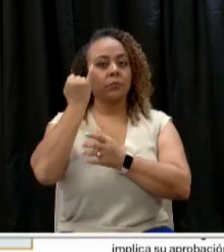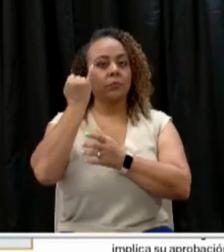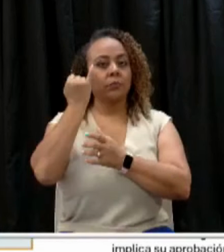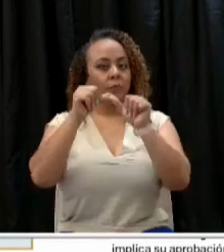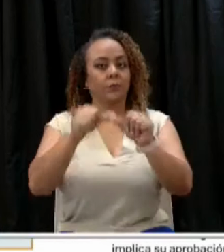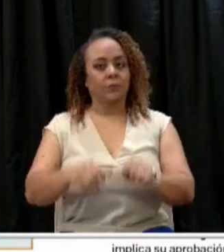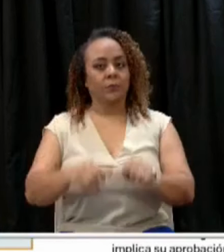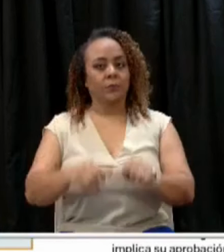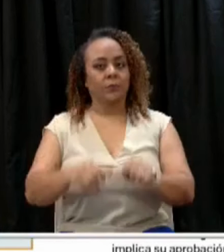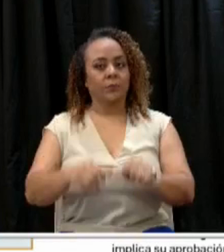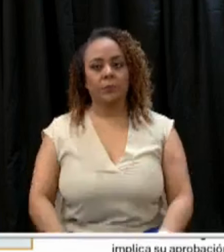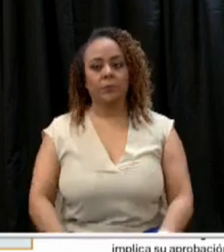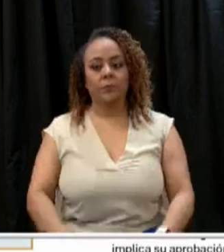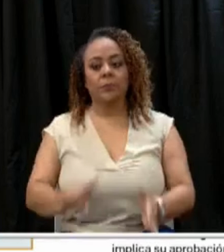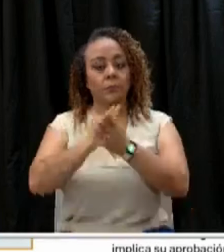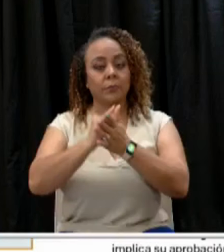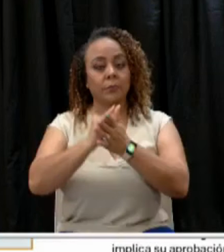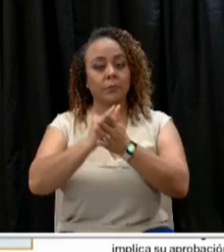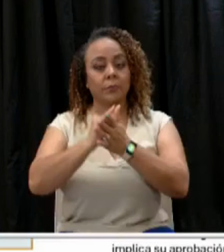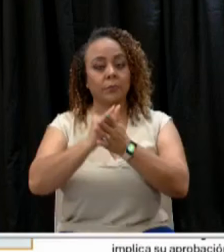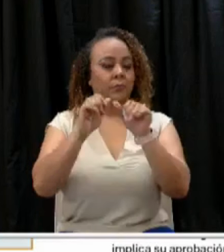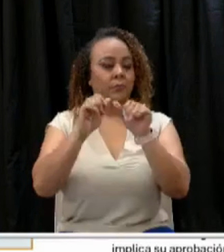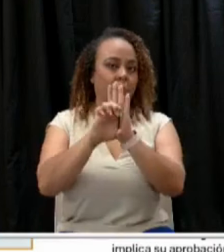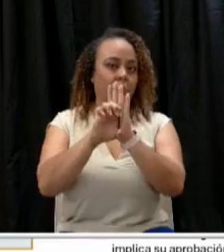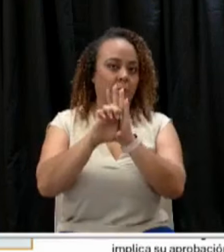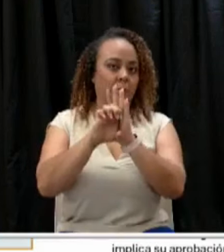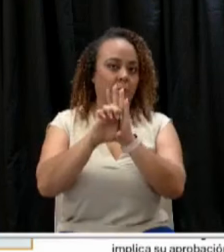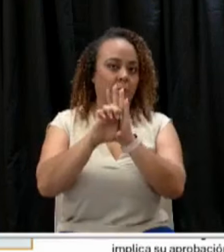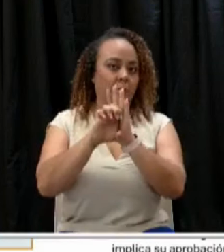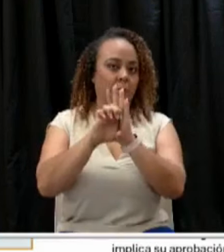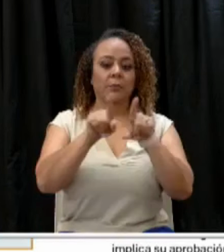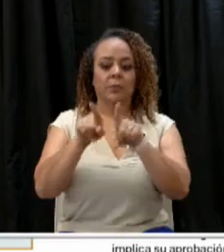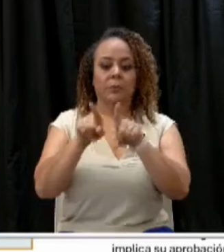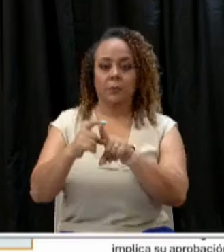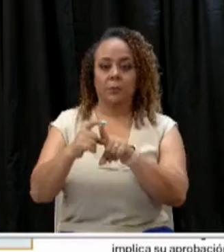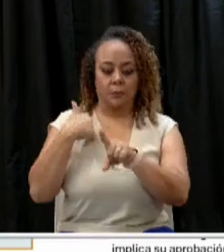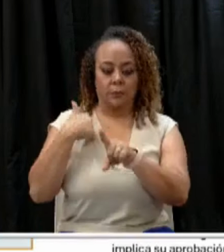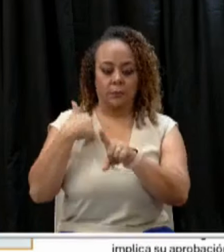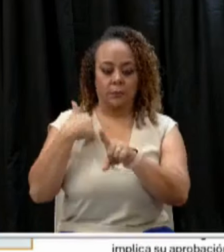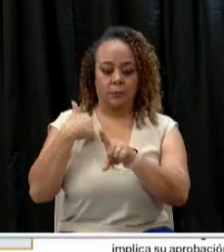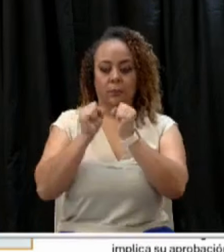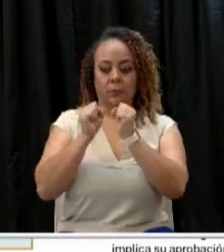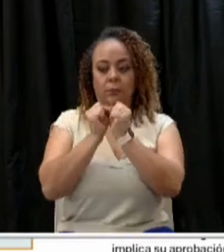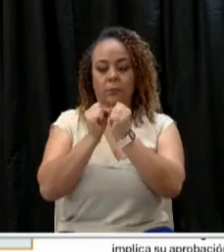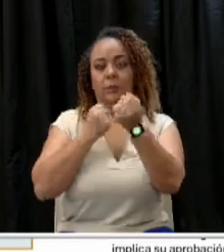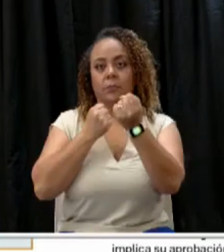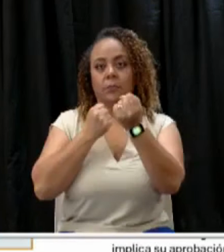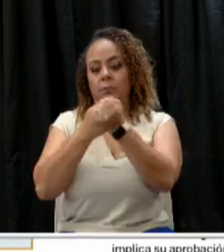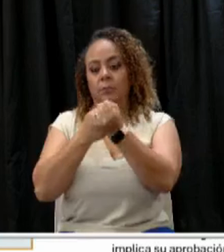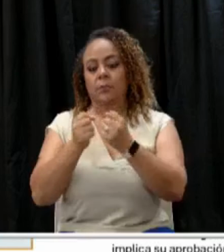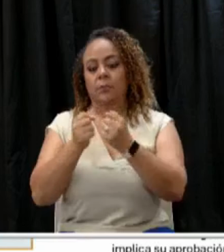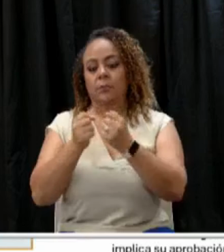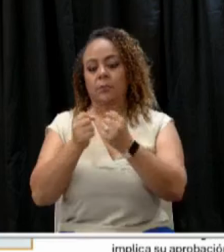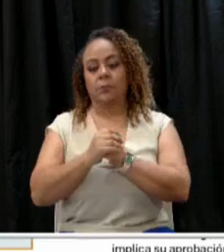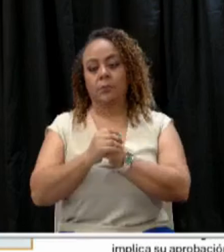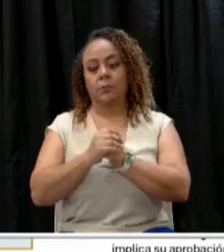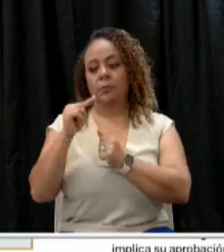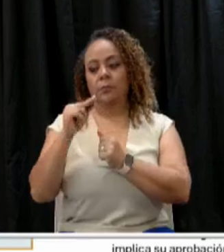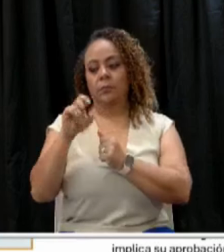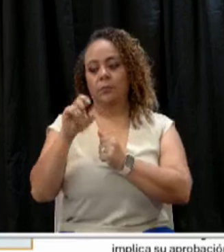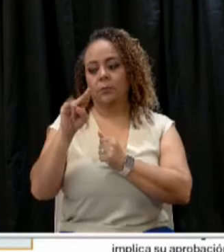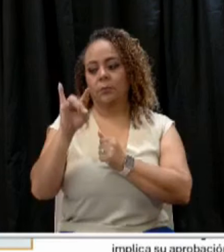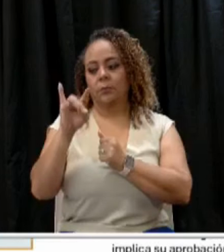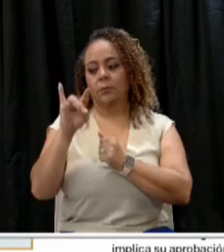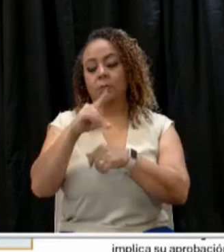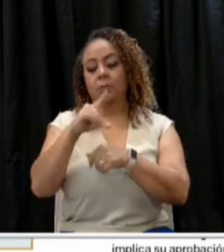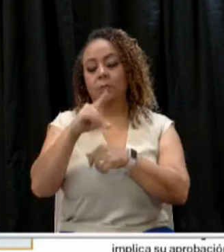Adelante. Esta iniciativa Adelante, por ejemplo, aparte de contar con el apoyo del ingenio, y